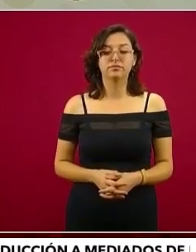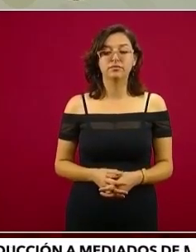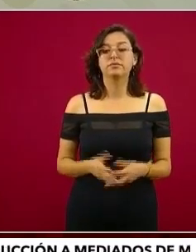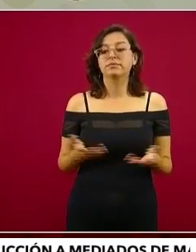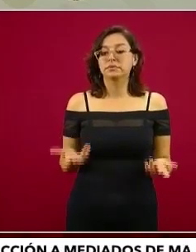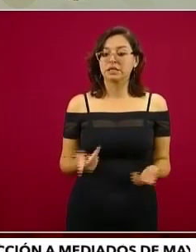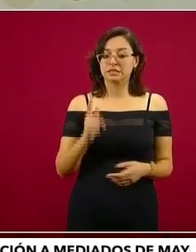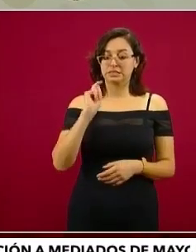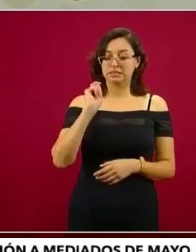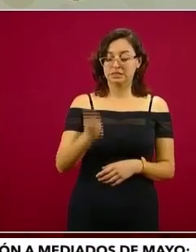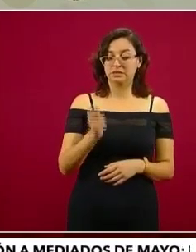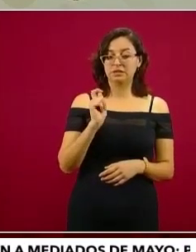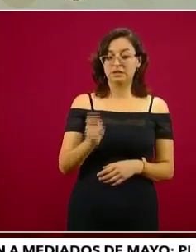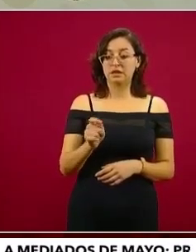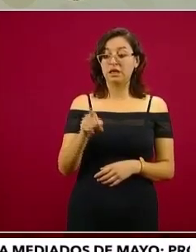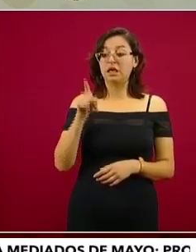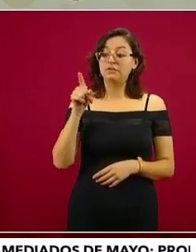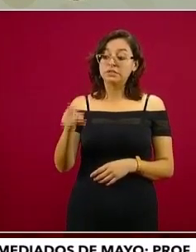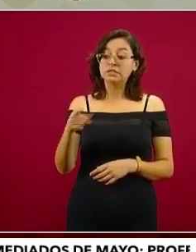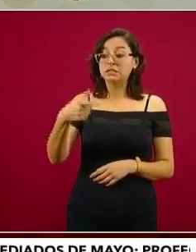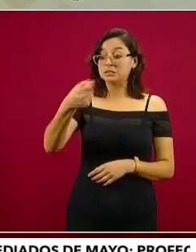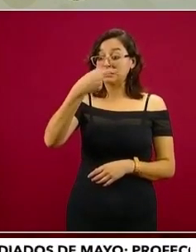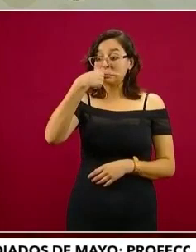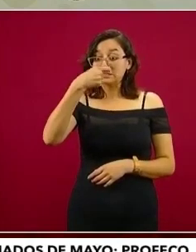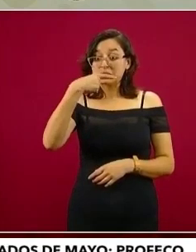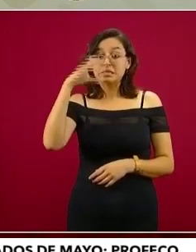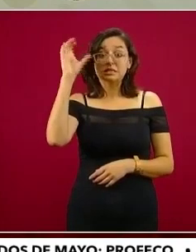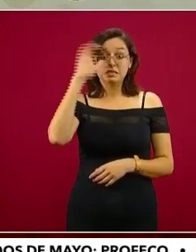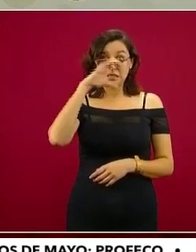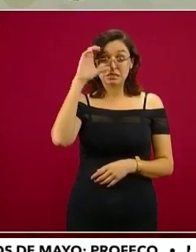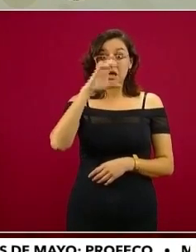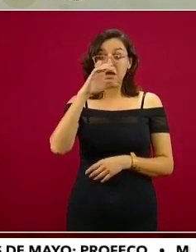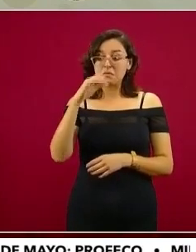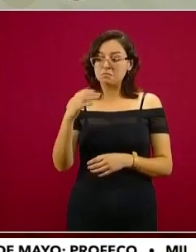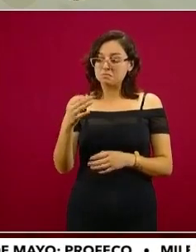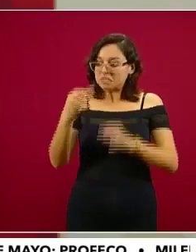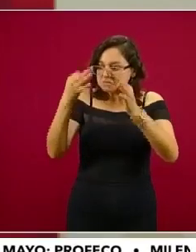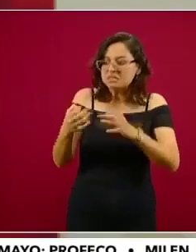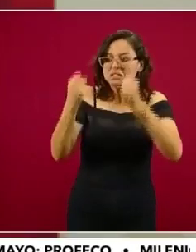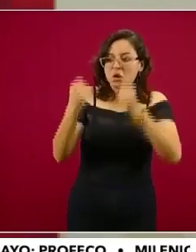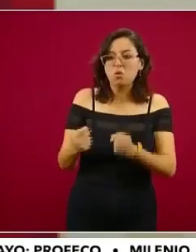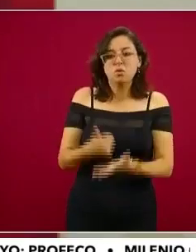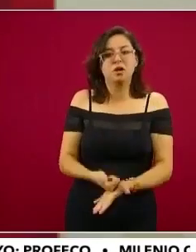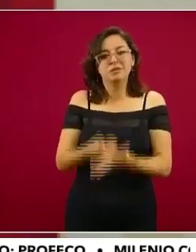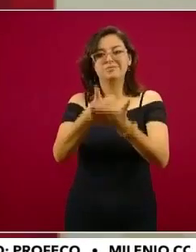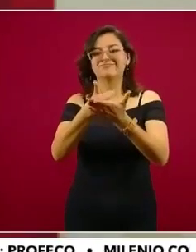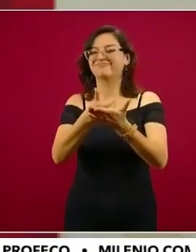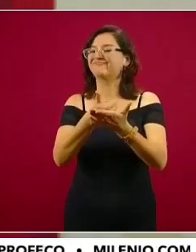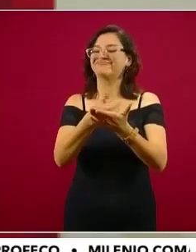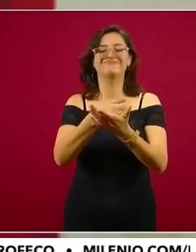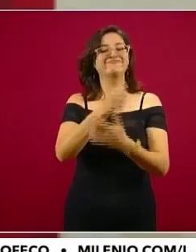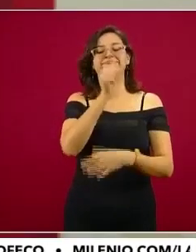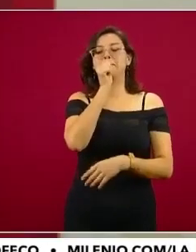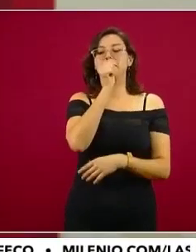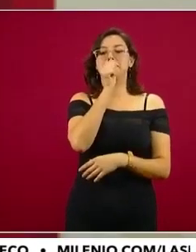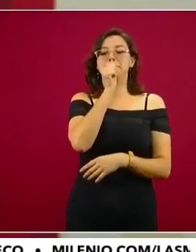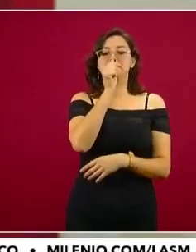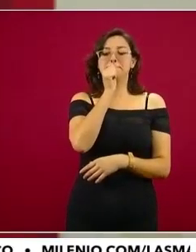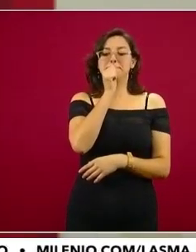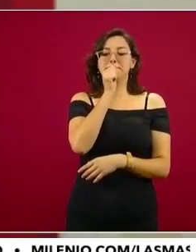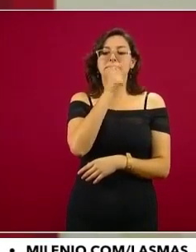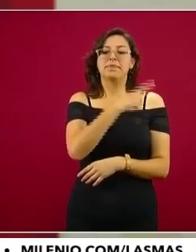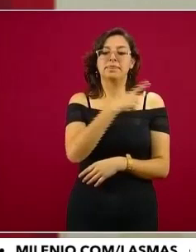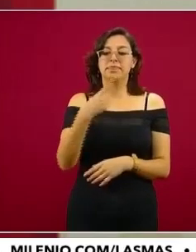evidencia científica sobre su utilidad no es concluyente. Y eso, en un momento dado, es